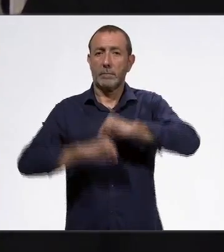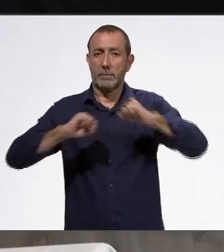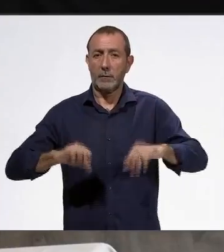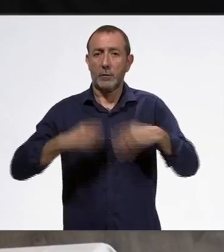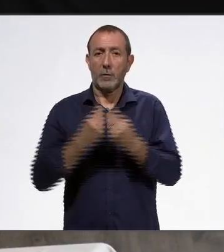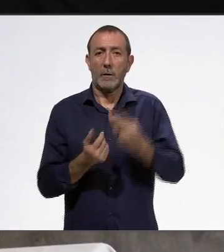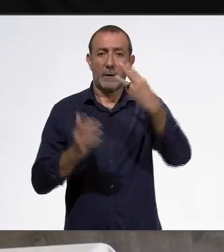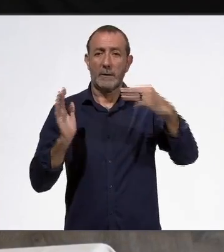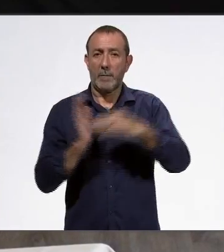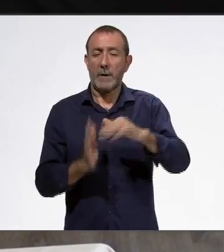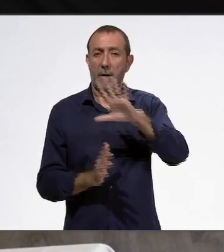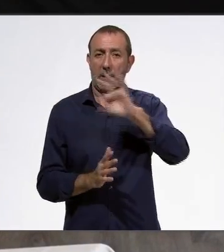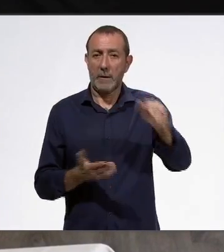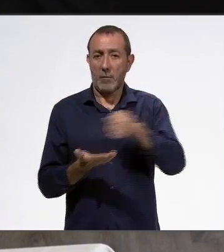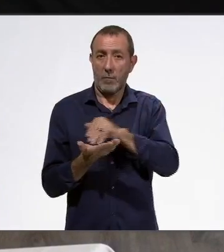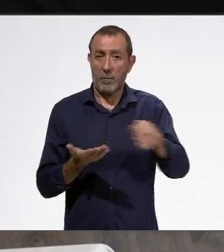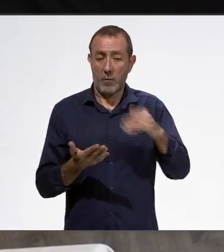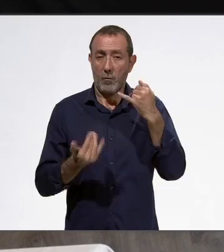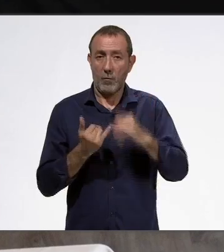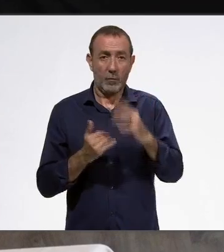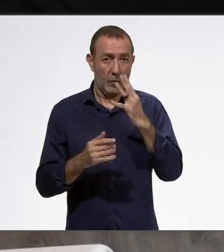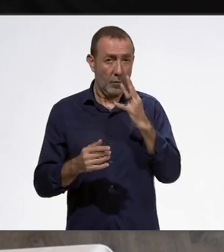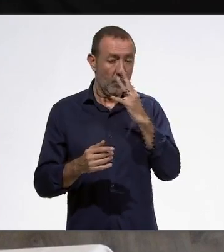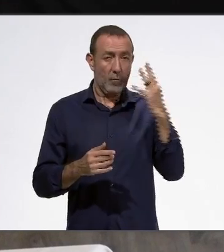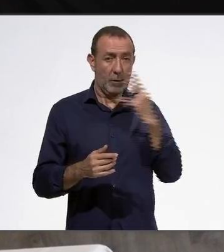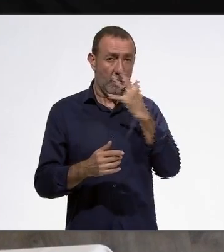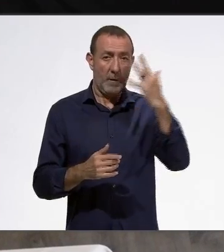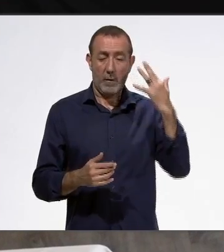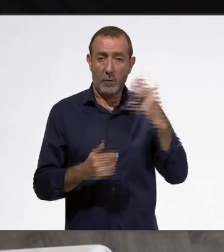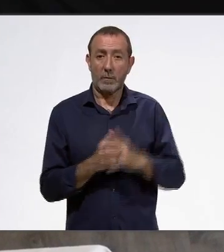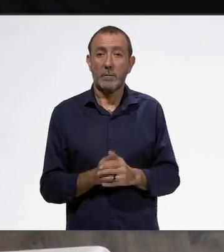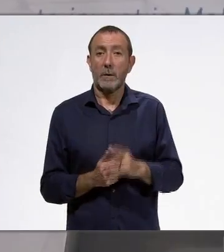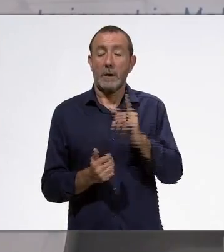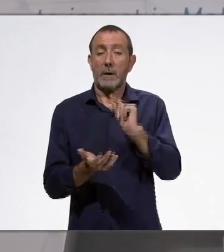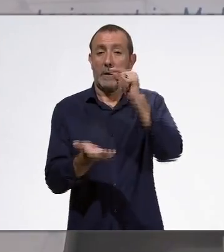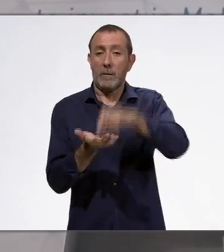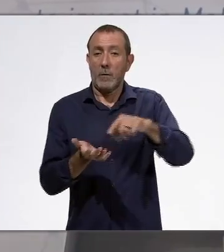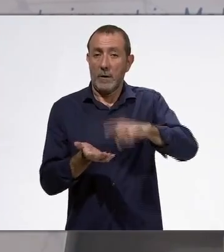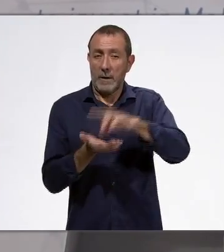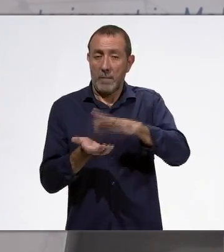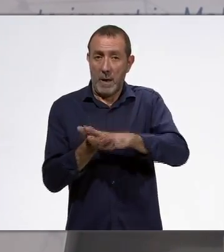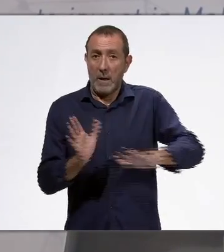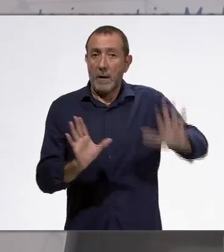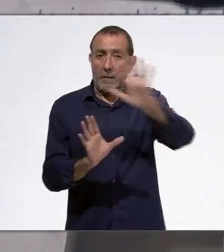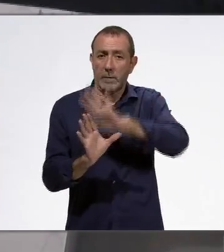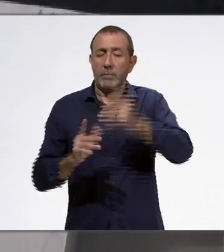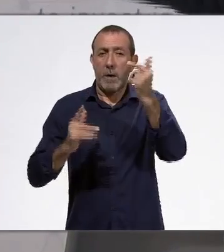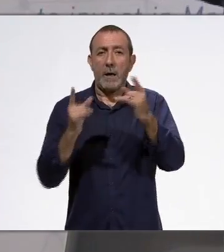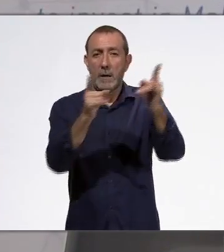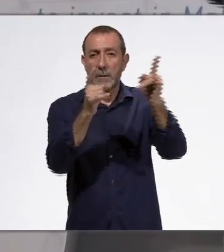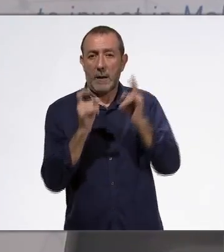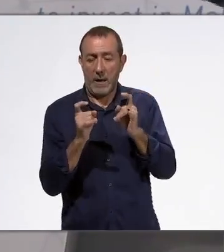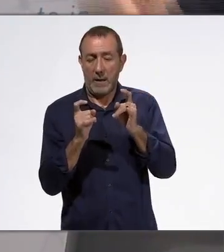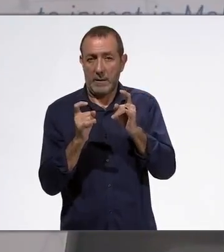hasta 3.500 millones en los últimos cuatro o cinco años la localización geográfica de Málaga es lo que más